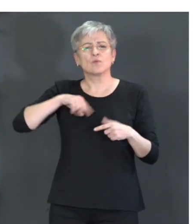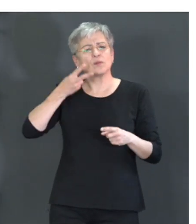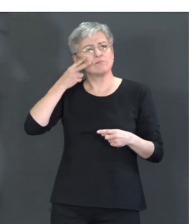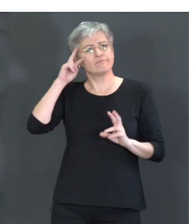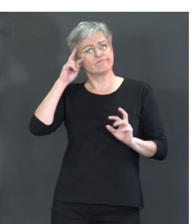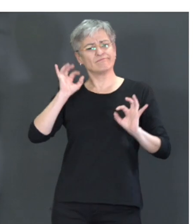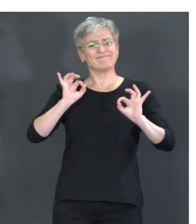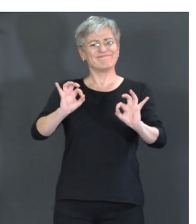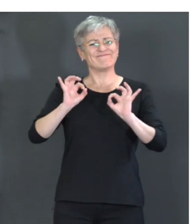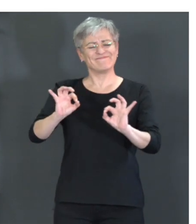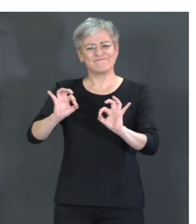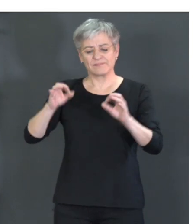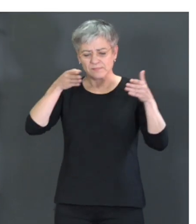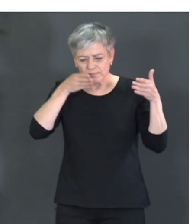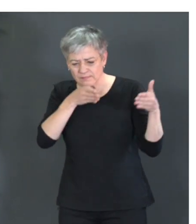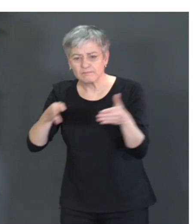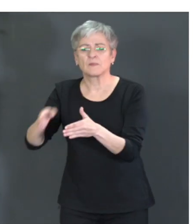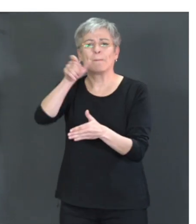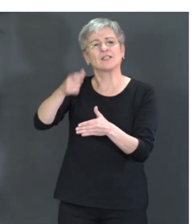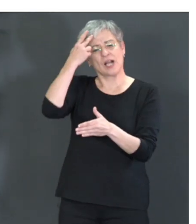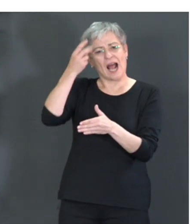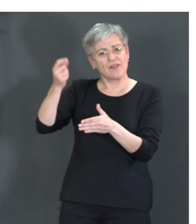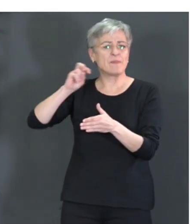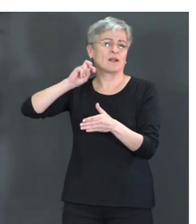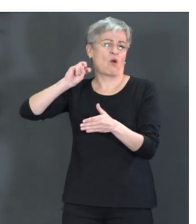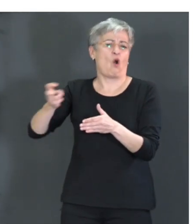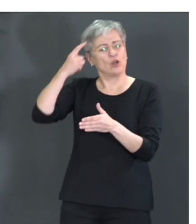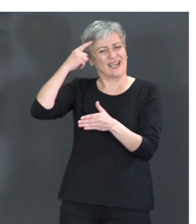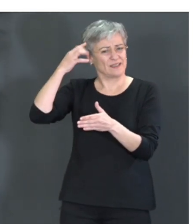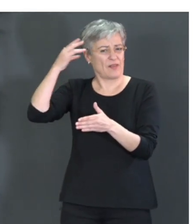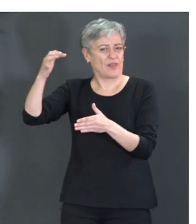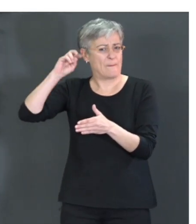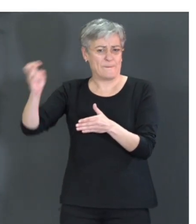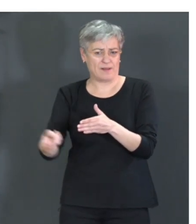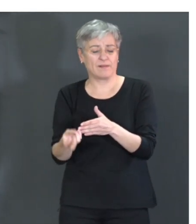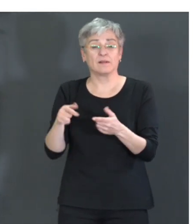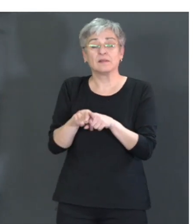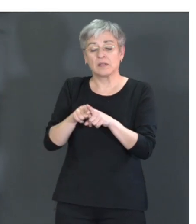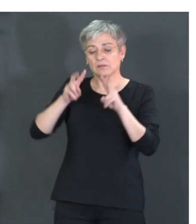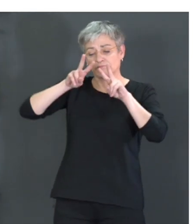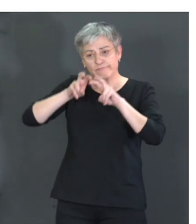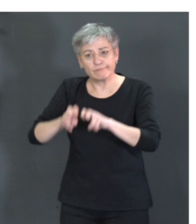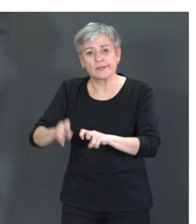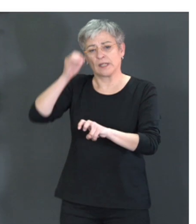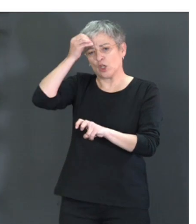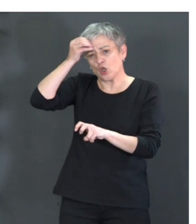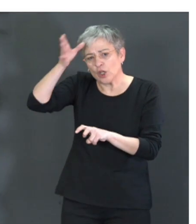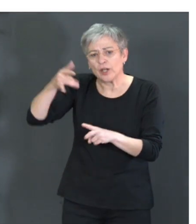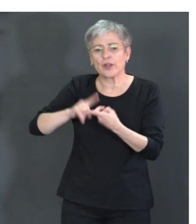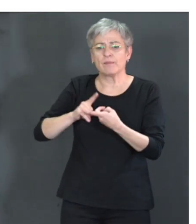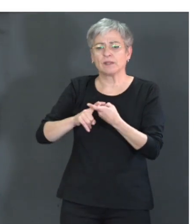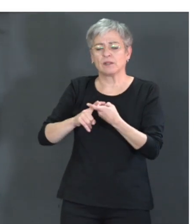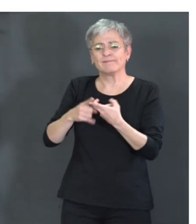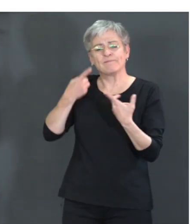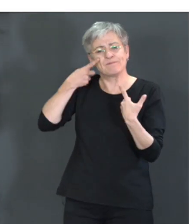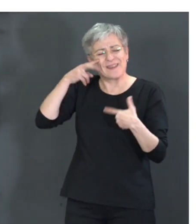es en las personas con Alzheimer y otras demencias. Somos un centro de análisis, investigación y conocimiento especializado